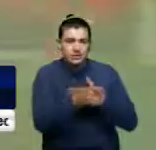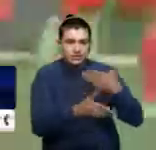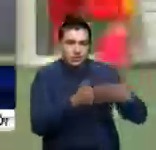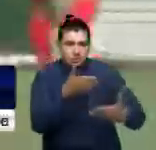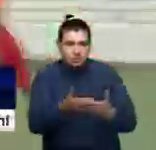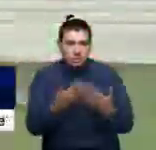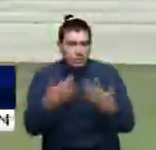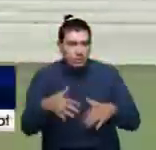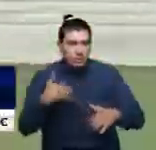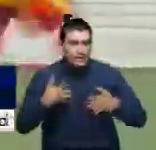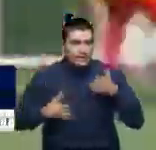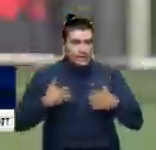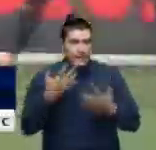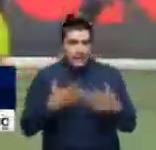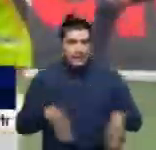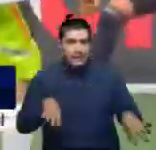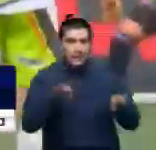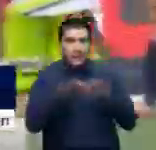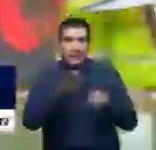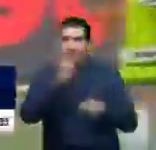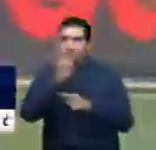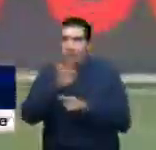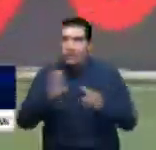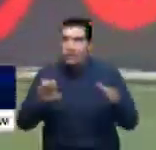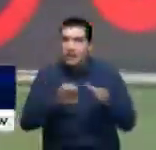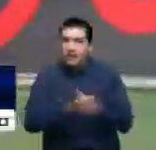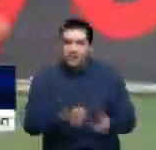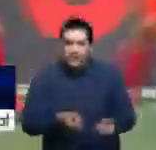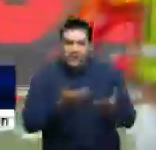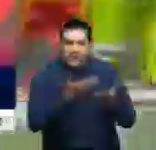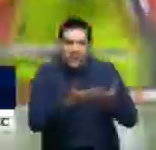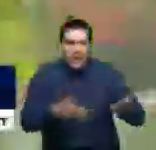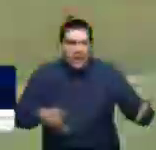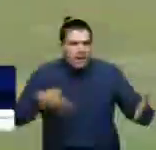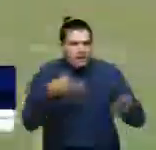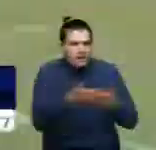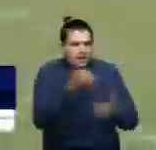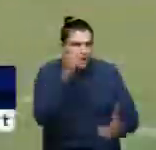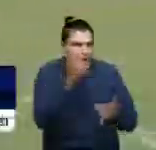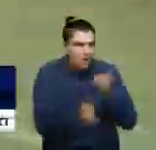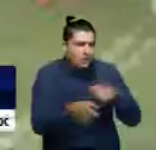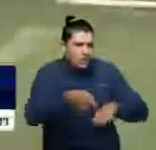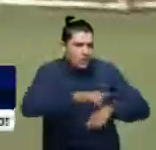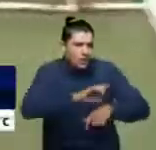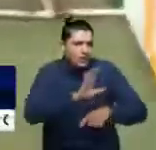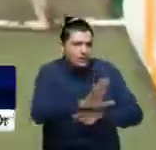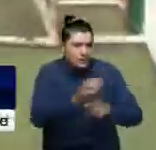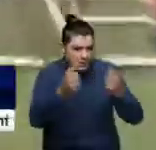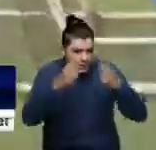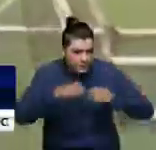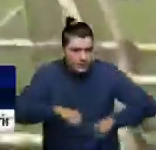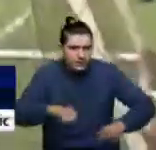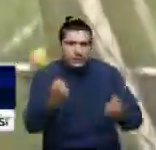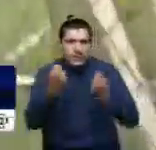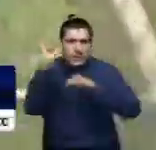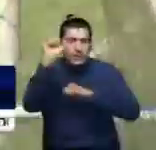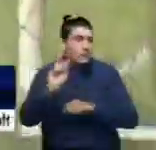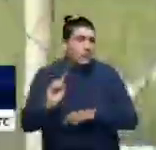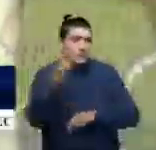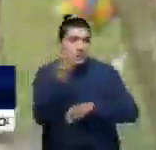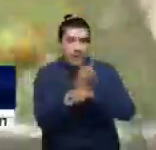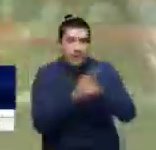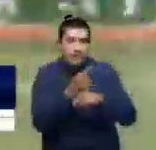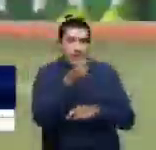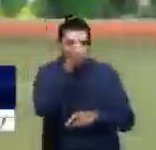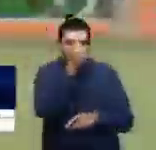muy emocionantes donde los cuatro equipos entregaron hasta último minuto su esfuerzo por ganar. A primera hora el día domingo,